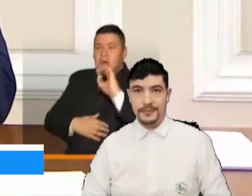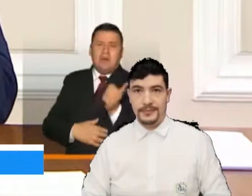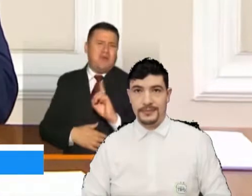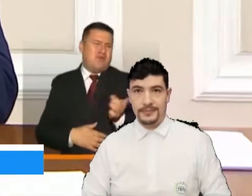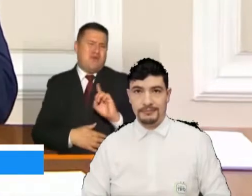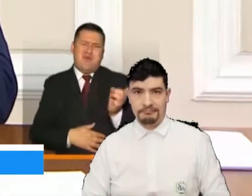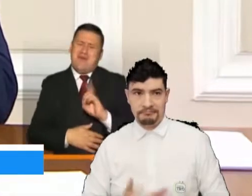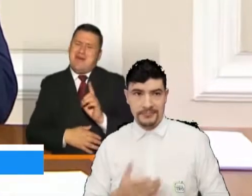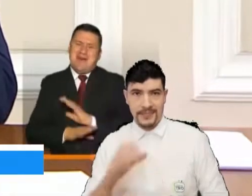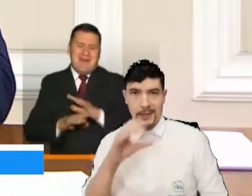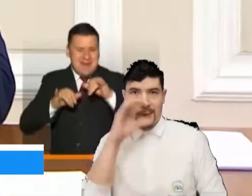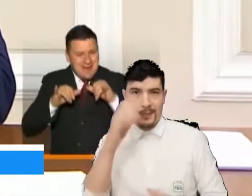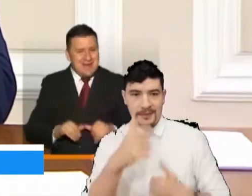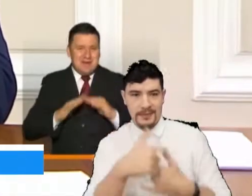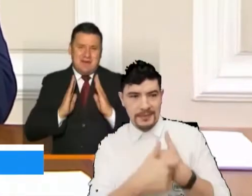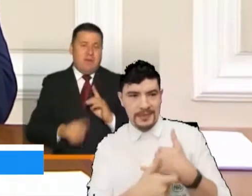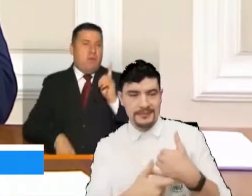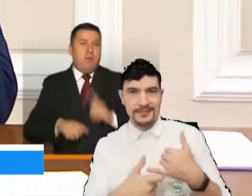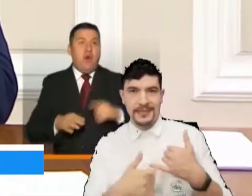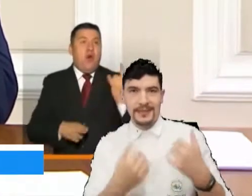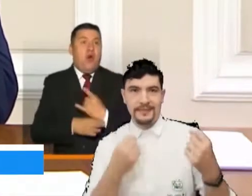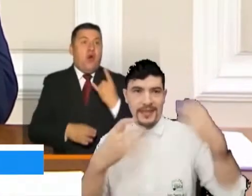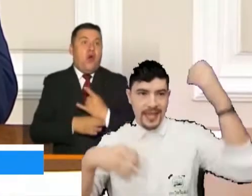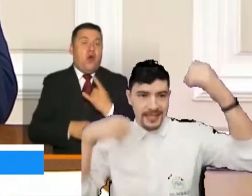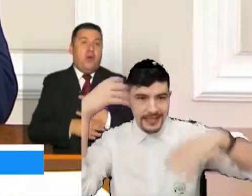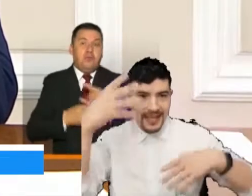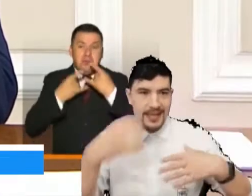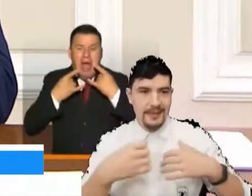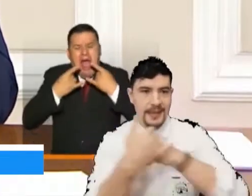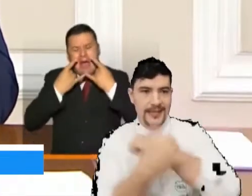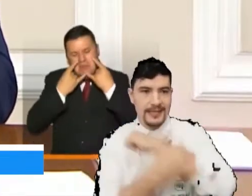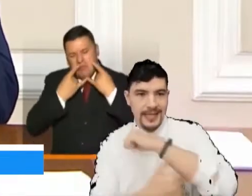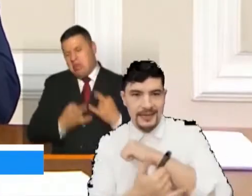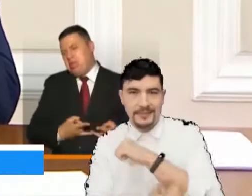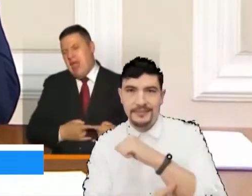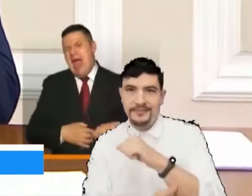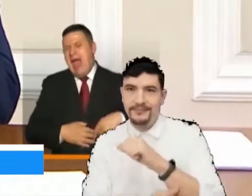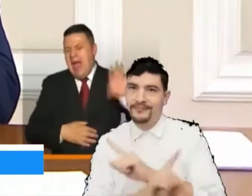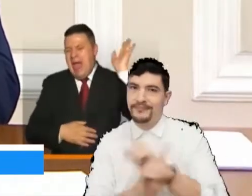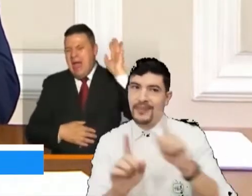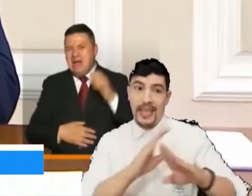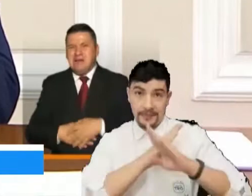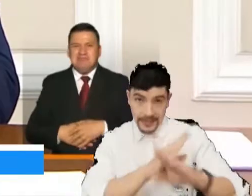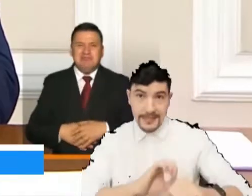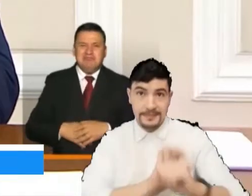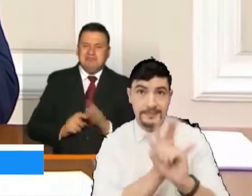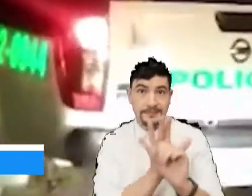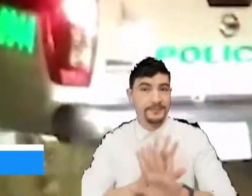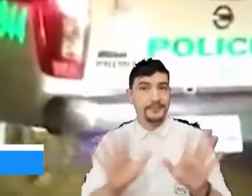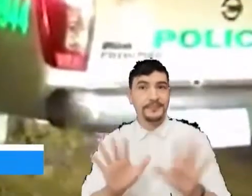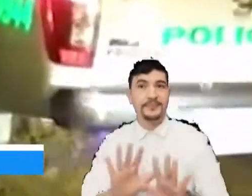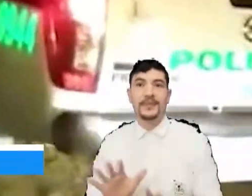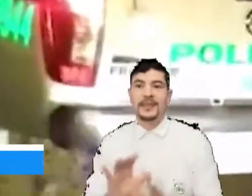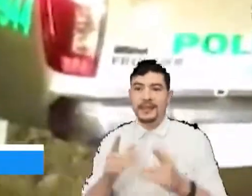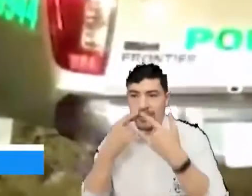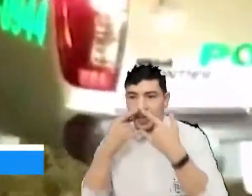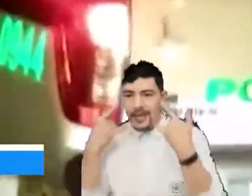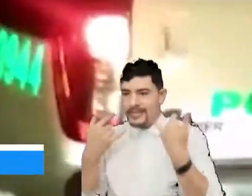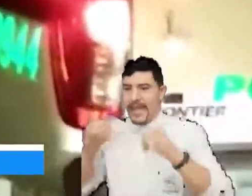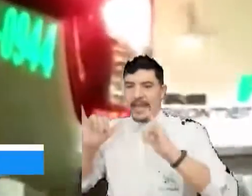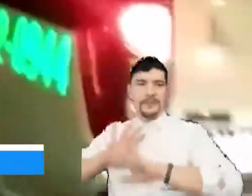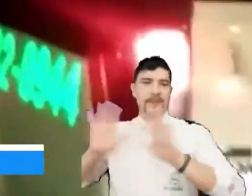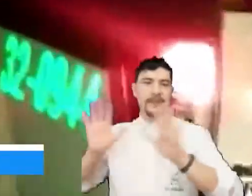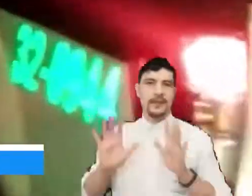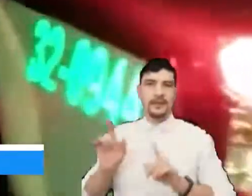menos pretendiendo que no vamos a usar el tapabocas o que sencillamente el distanciamiento físico es una ilusión.